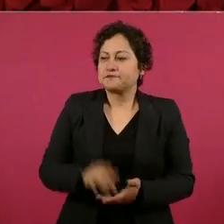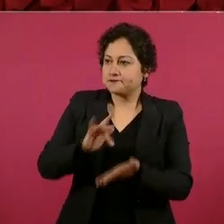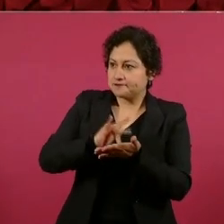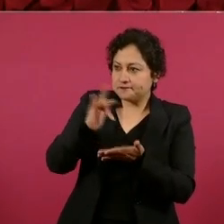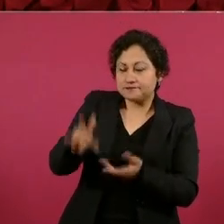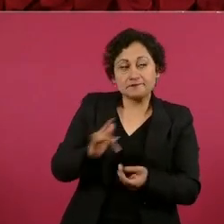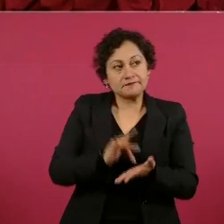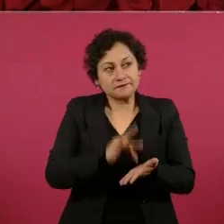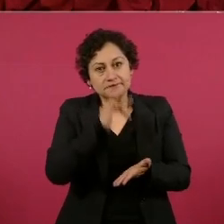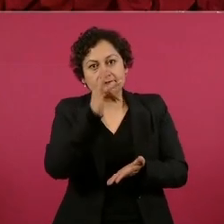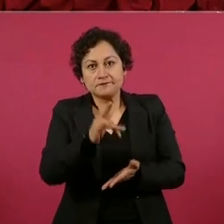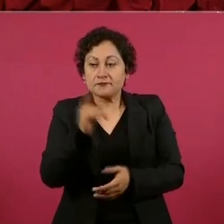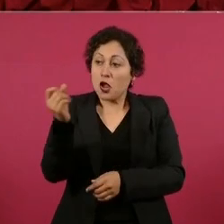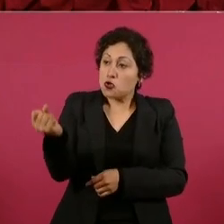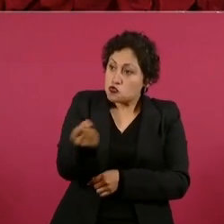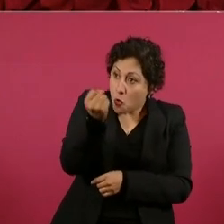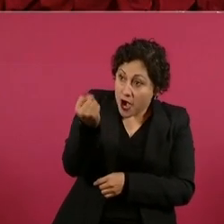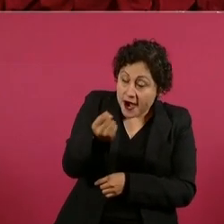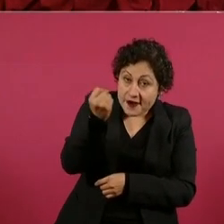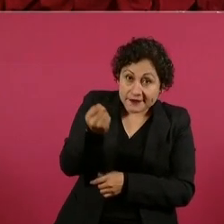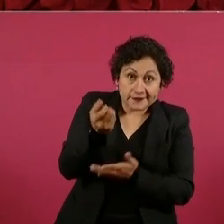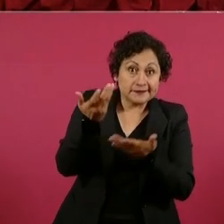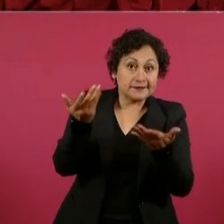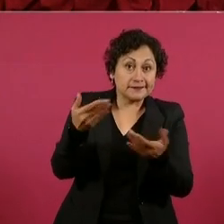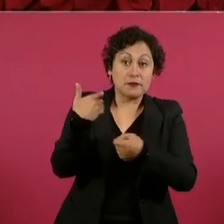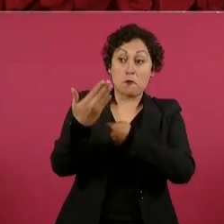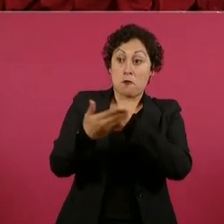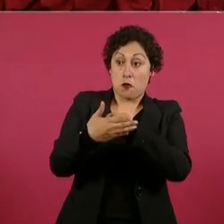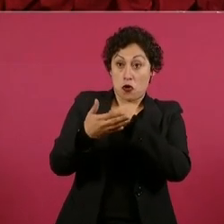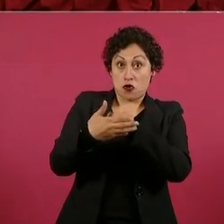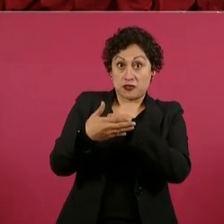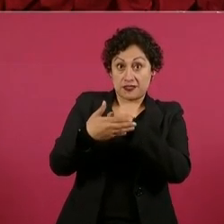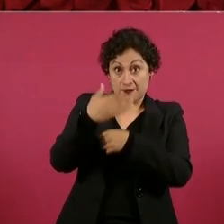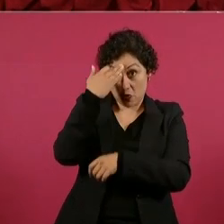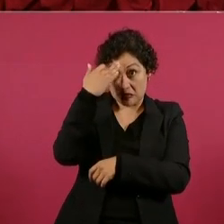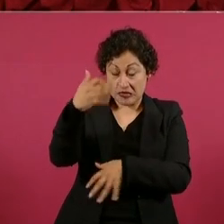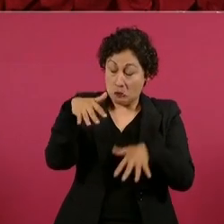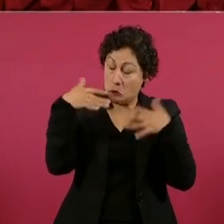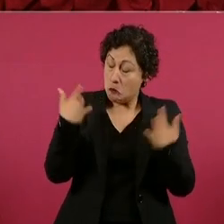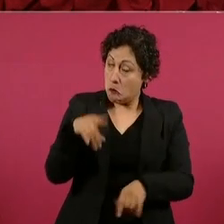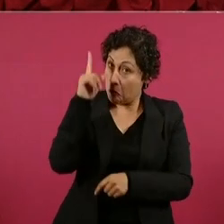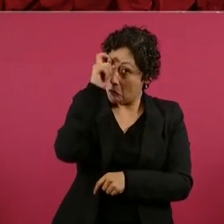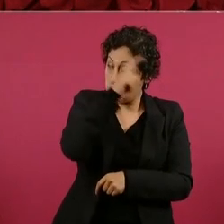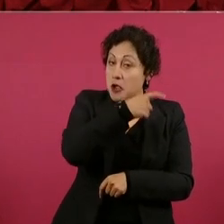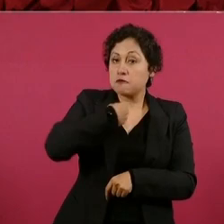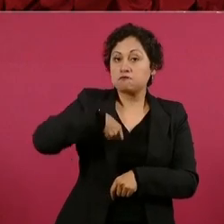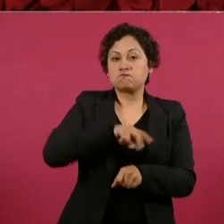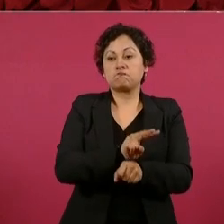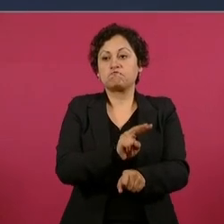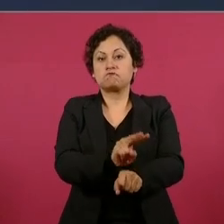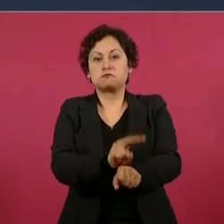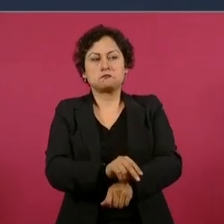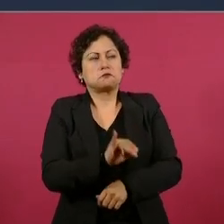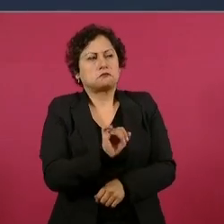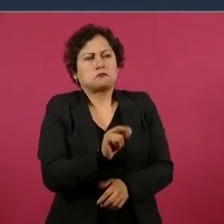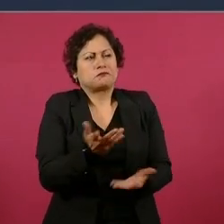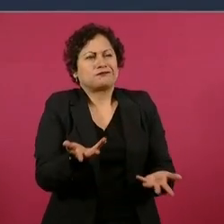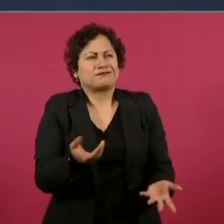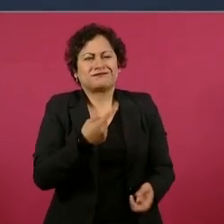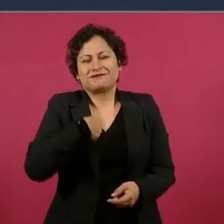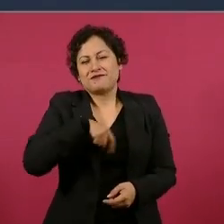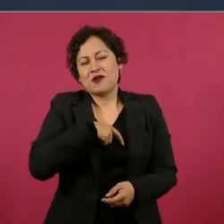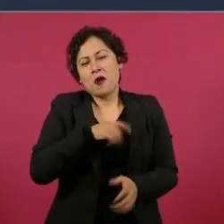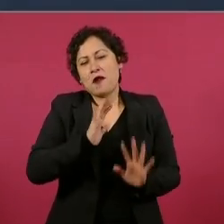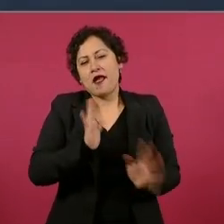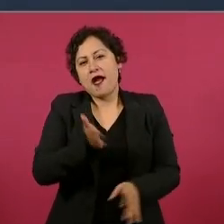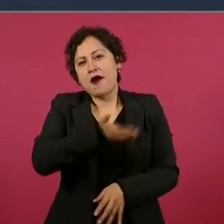Ciro. Te agradecemos. Suerte, suerte. Viene un segundo semestre durísimo. Y aquí lo vamos a estar siguiendo, pues noche a noche. Ya nos estamos acostumbrando, no te preocupes.